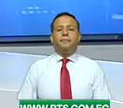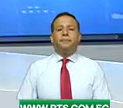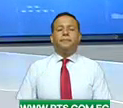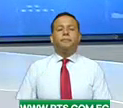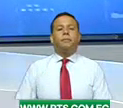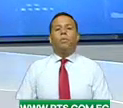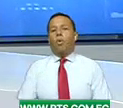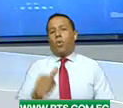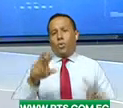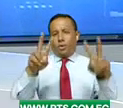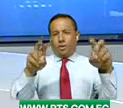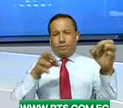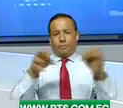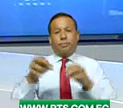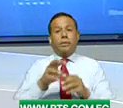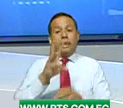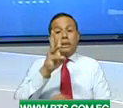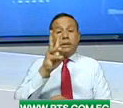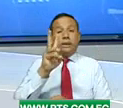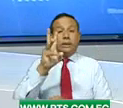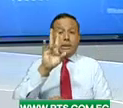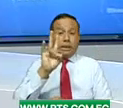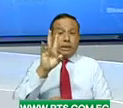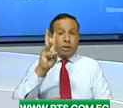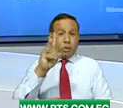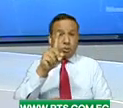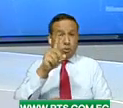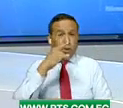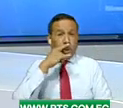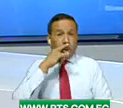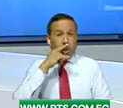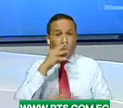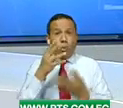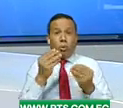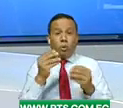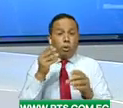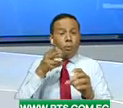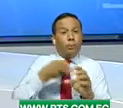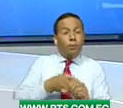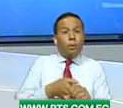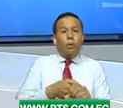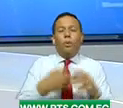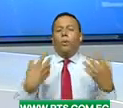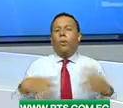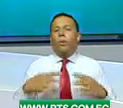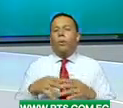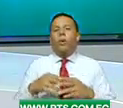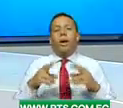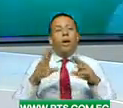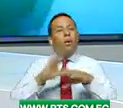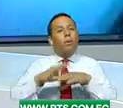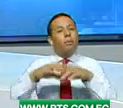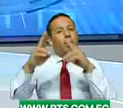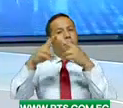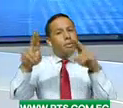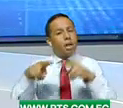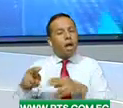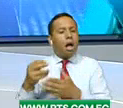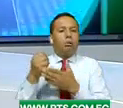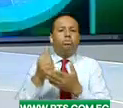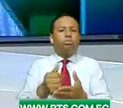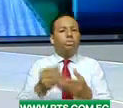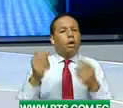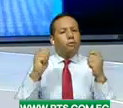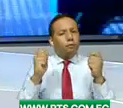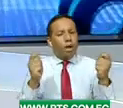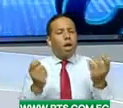En otro tema, 71 niños de dos fundaciones fueron parte de un agasajo navideño en el consulado de Estados Unidos en Guayaquil. Ellos participaron